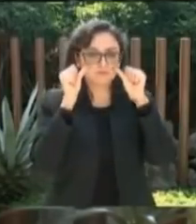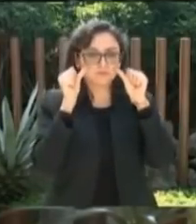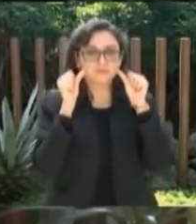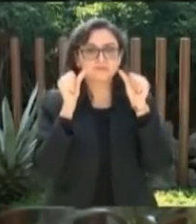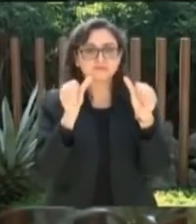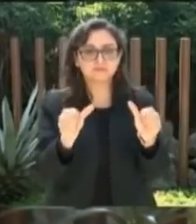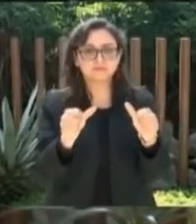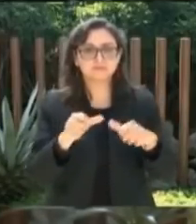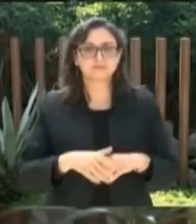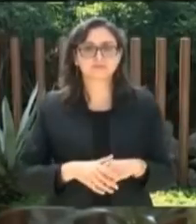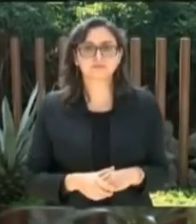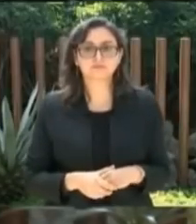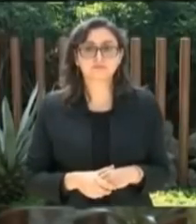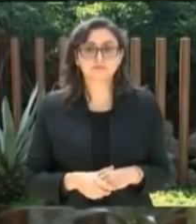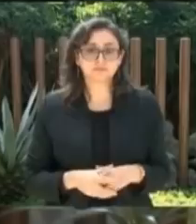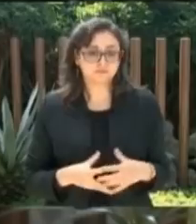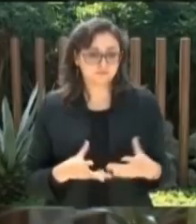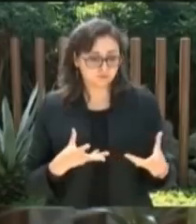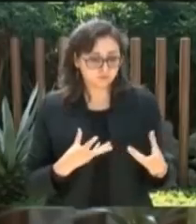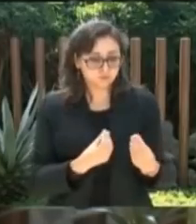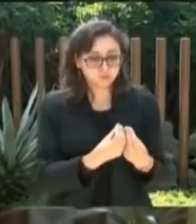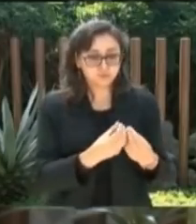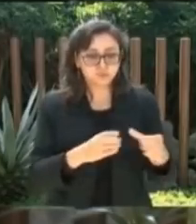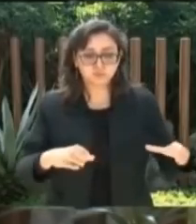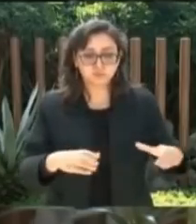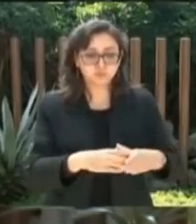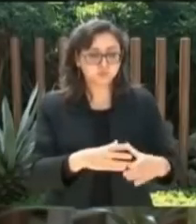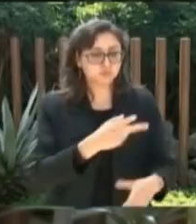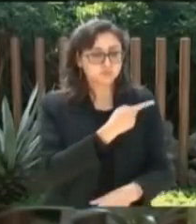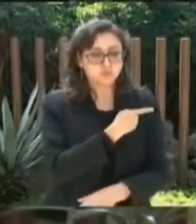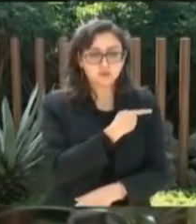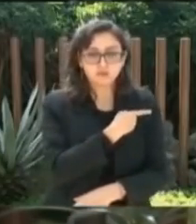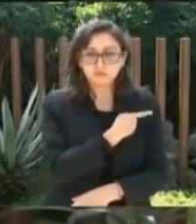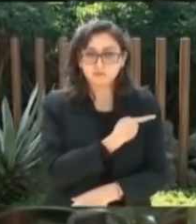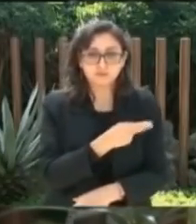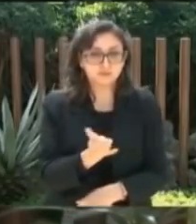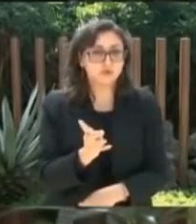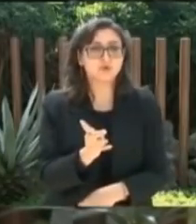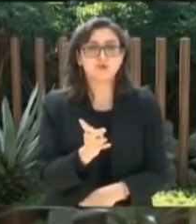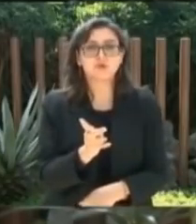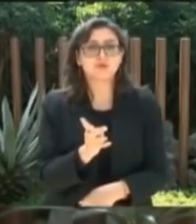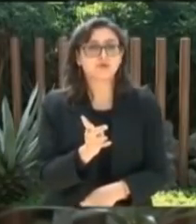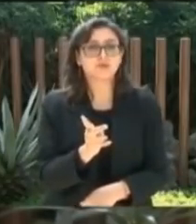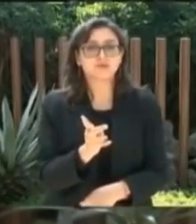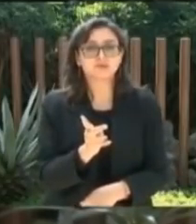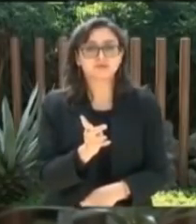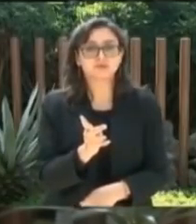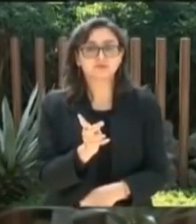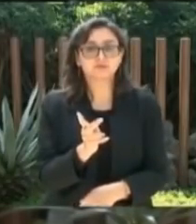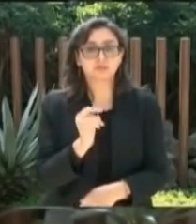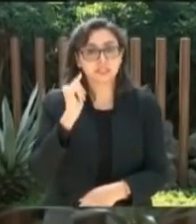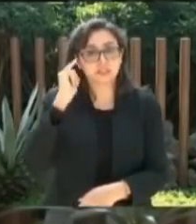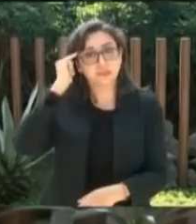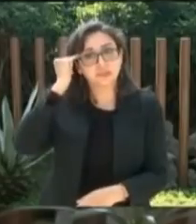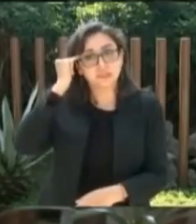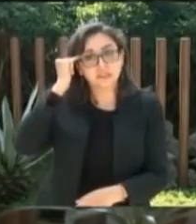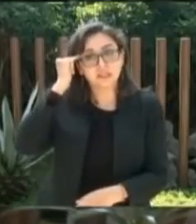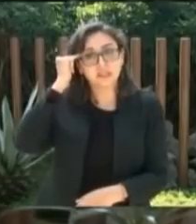Tuvo que ver con las comunidades más pobres, con lo indígena,